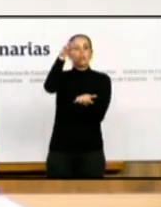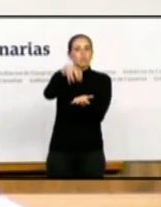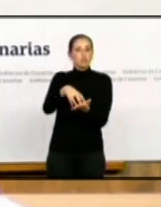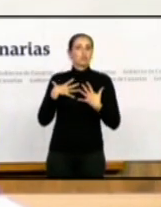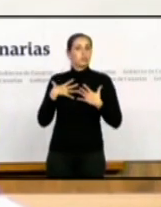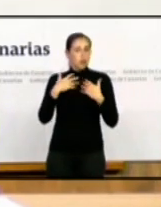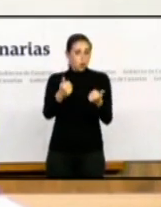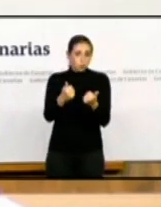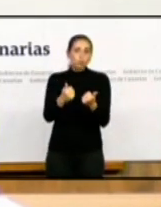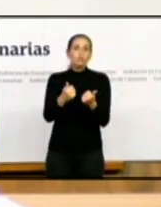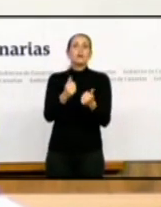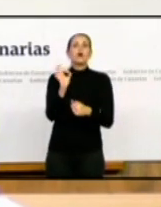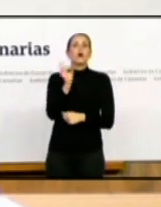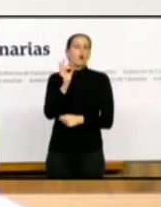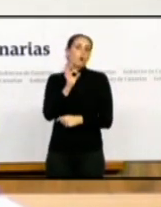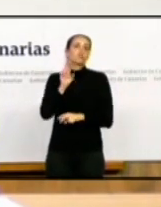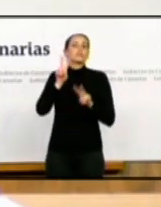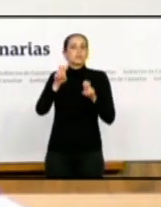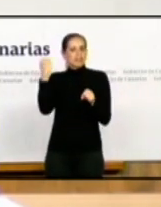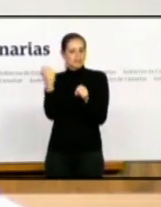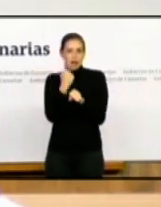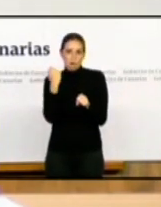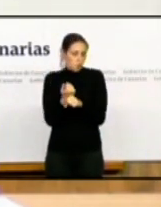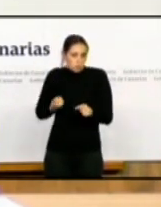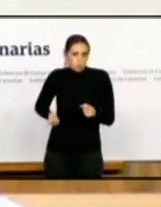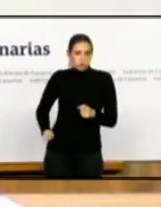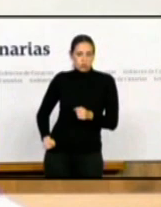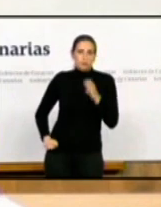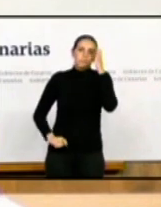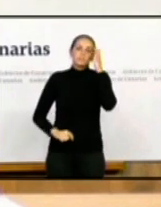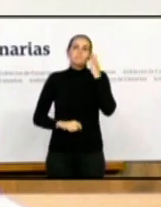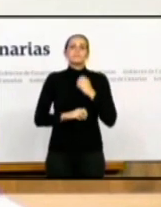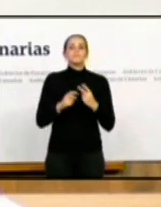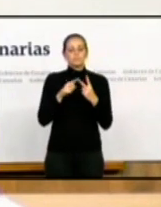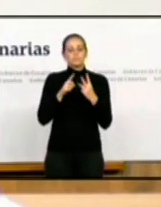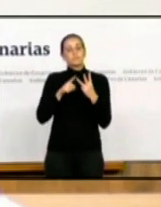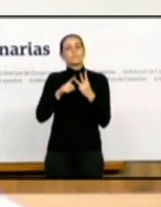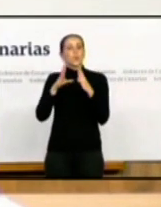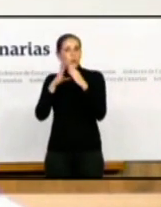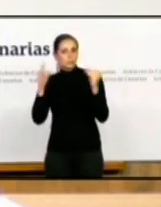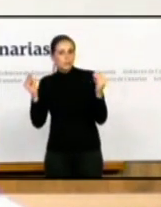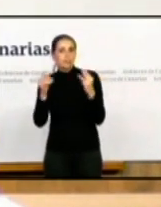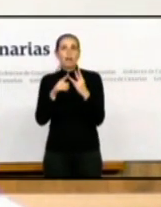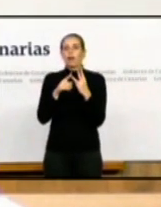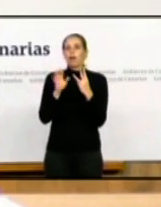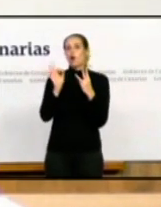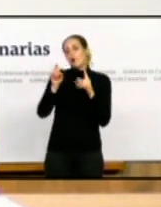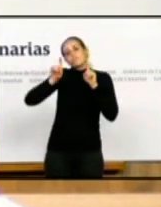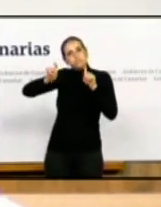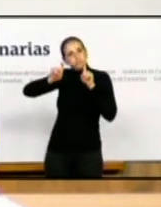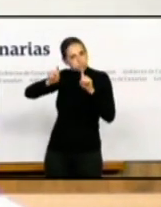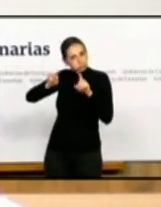sanitarios, cumplimiento de obligaciones laborales, profesionales, asistencia a centros, universidades, centros